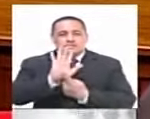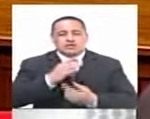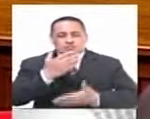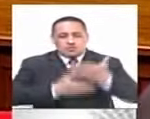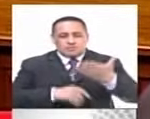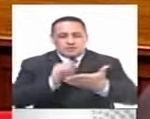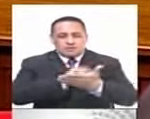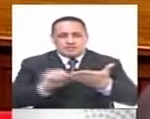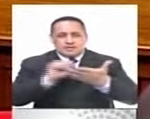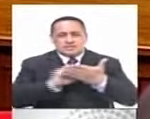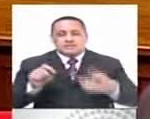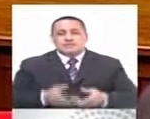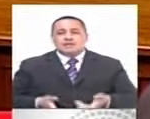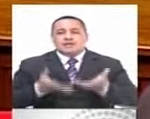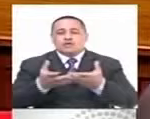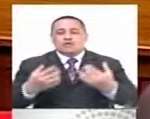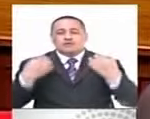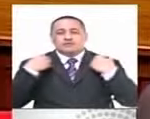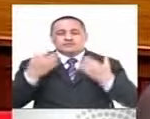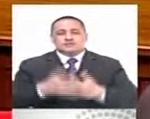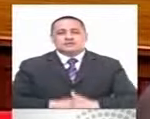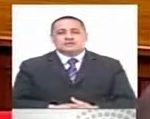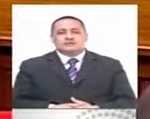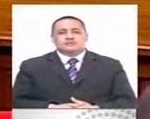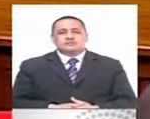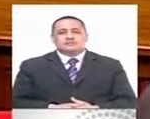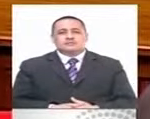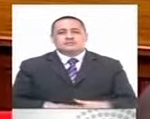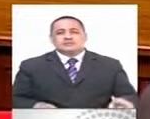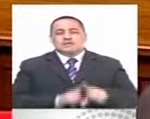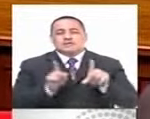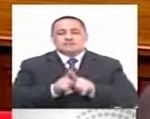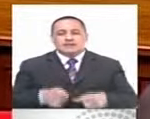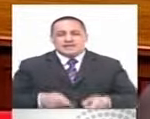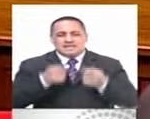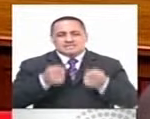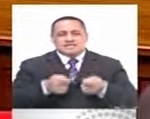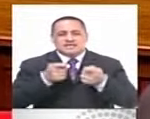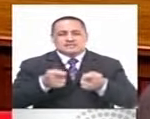escrito, y seguramente le va a llegar a su despacho, la exigencia,